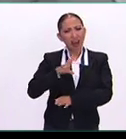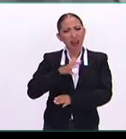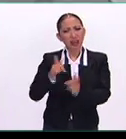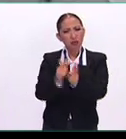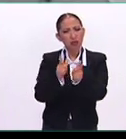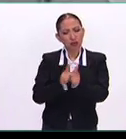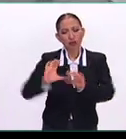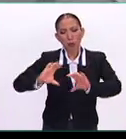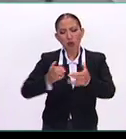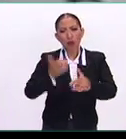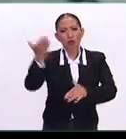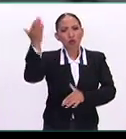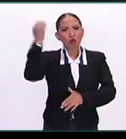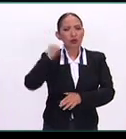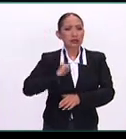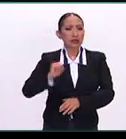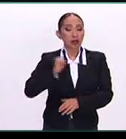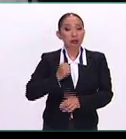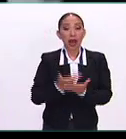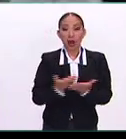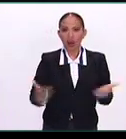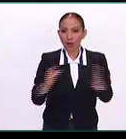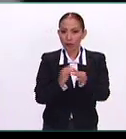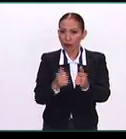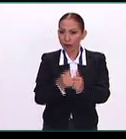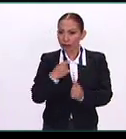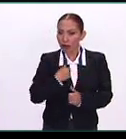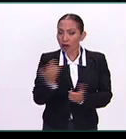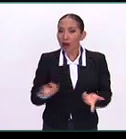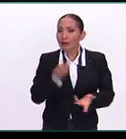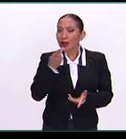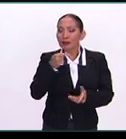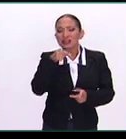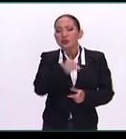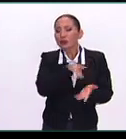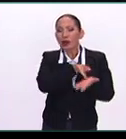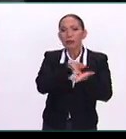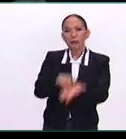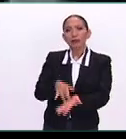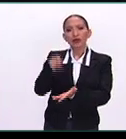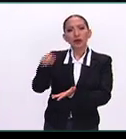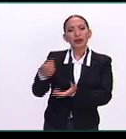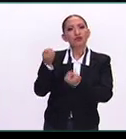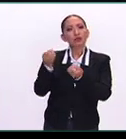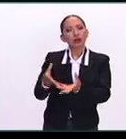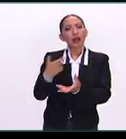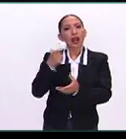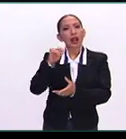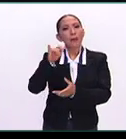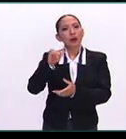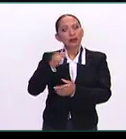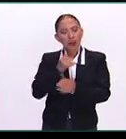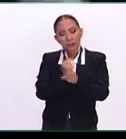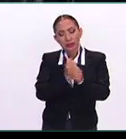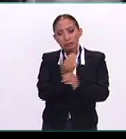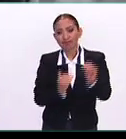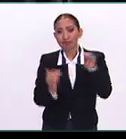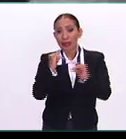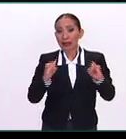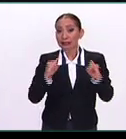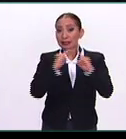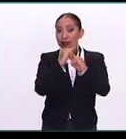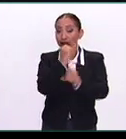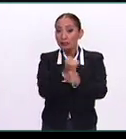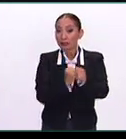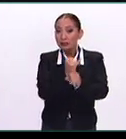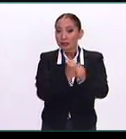esas comunidades desde hace siglos. Hoy en Cuenta Conmigo retomamos los aportes de Miguel León Portilla, investigador emérito del Instituto